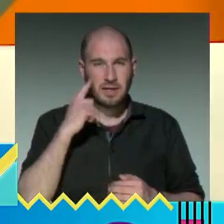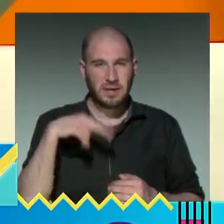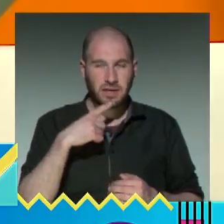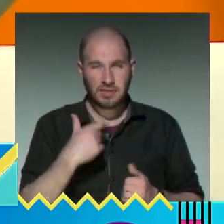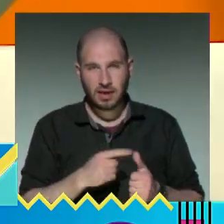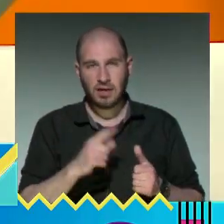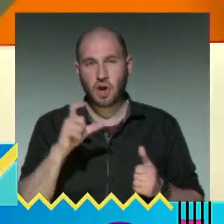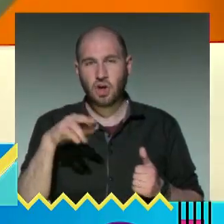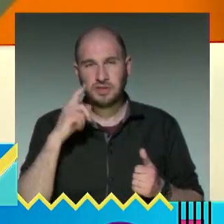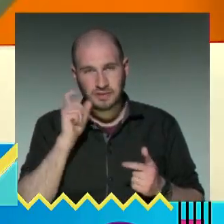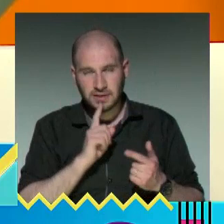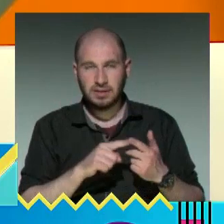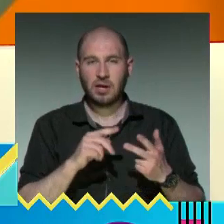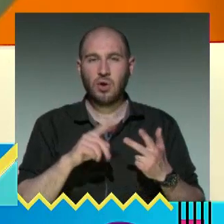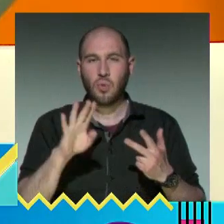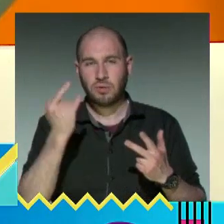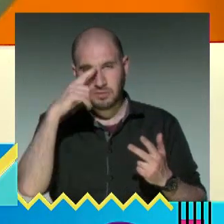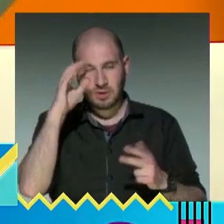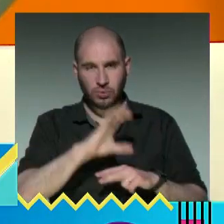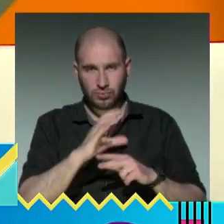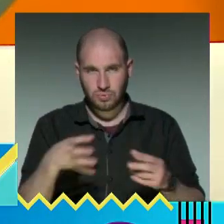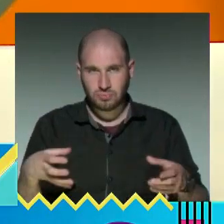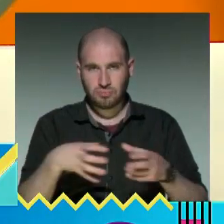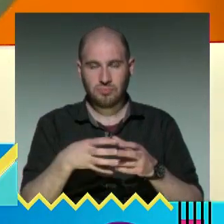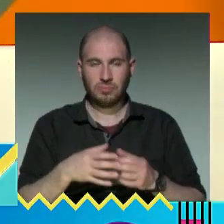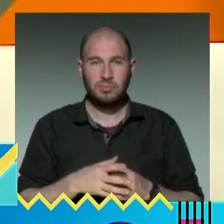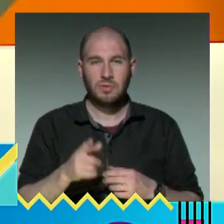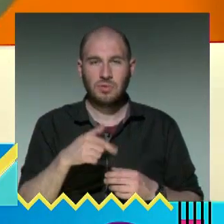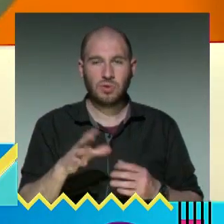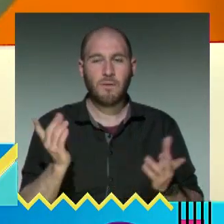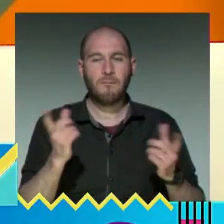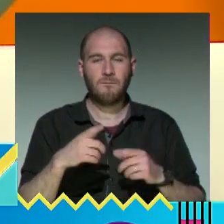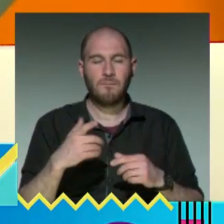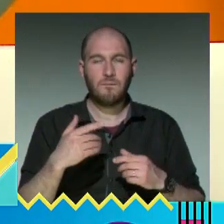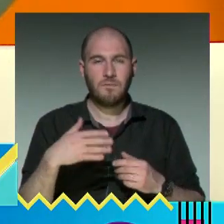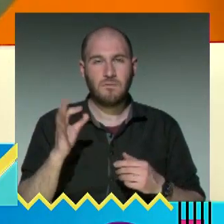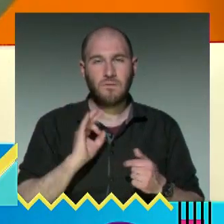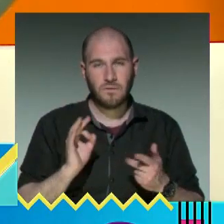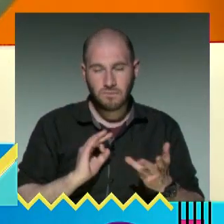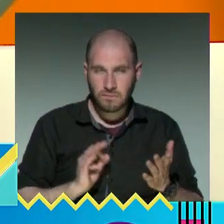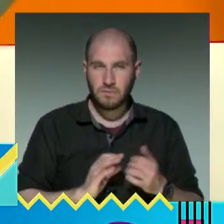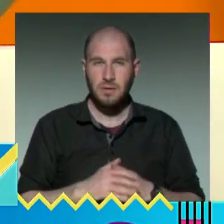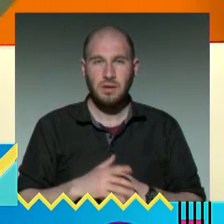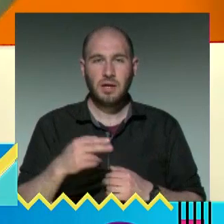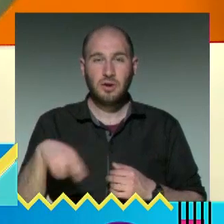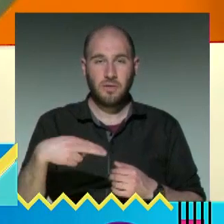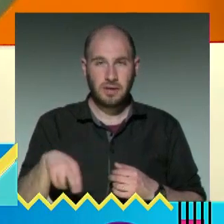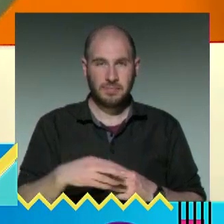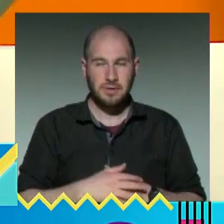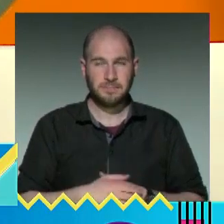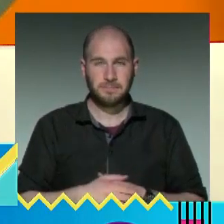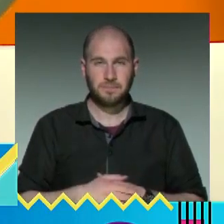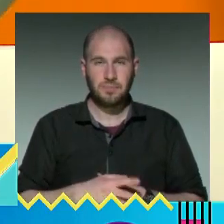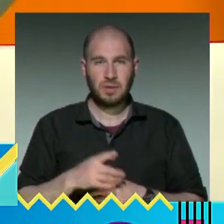por CONICET y por la Universidad Nacional de Cuyo, y hacemos unos foros todos los años en noviembre, donde